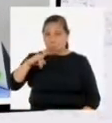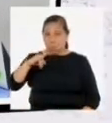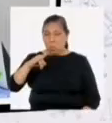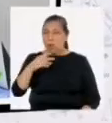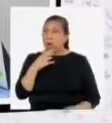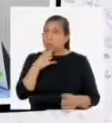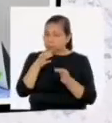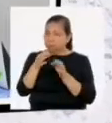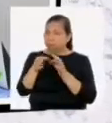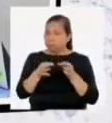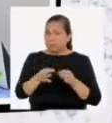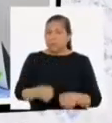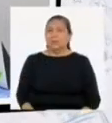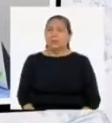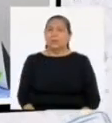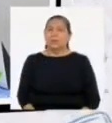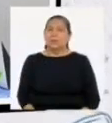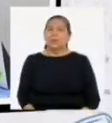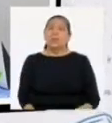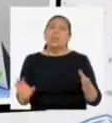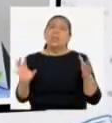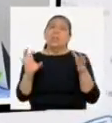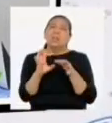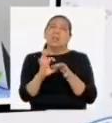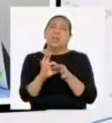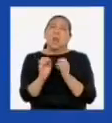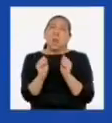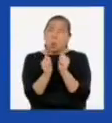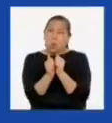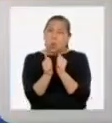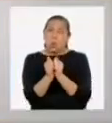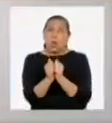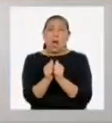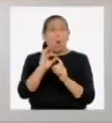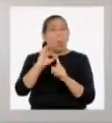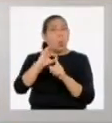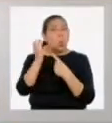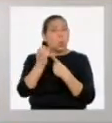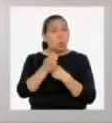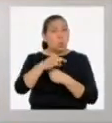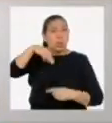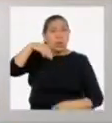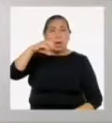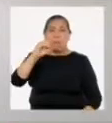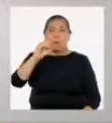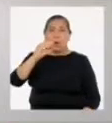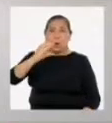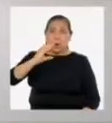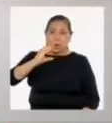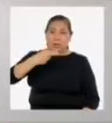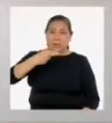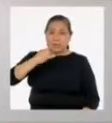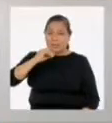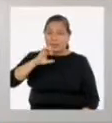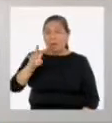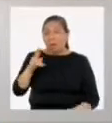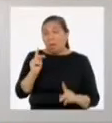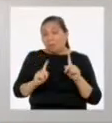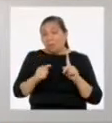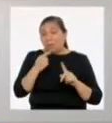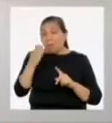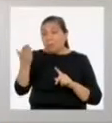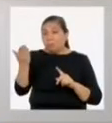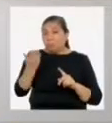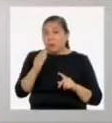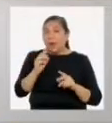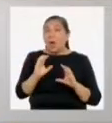sobre la cultura Chimú y su vínculo con la cultura Moche? Por supuesto. Según los hallazgos,